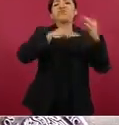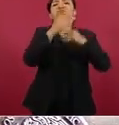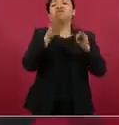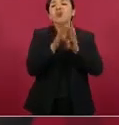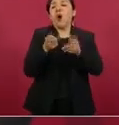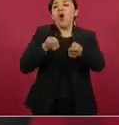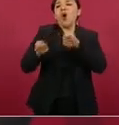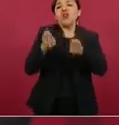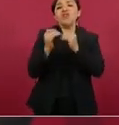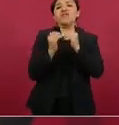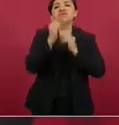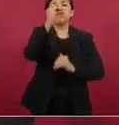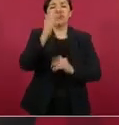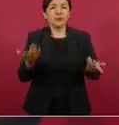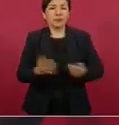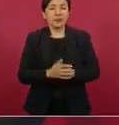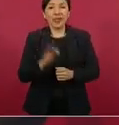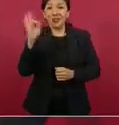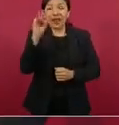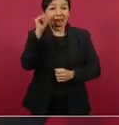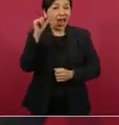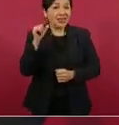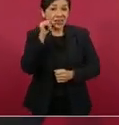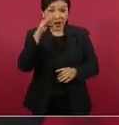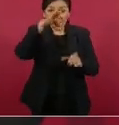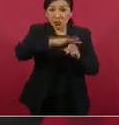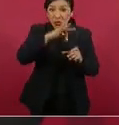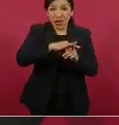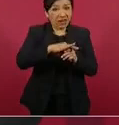Si no se hubiese logrado lo de ayer,